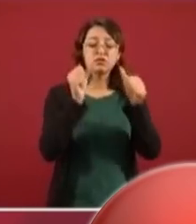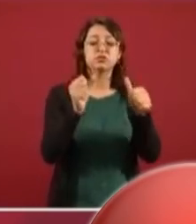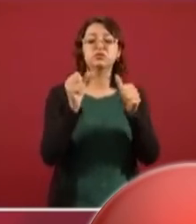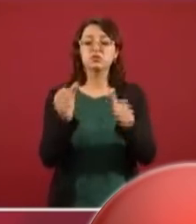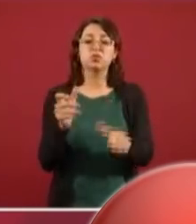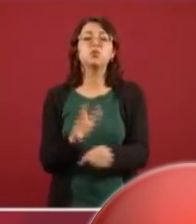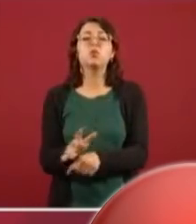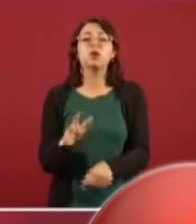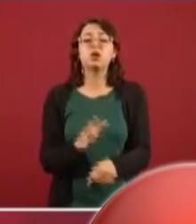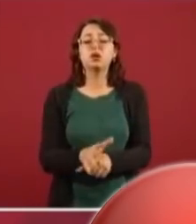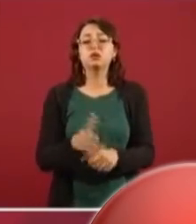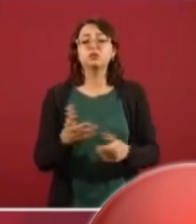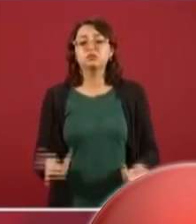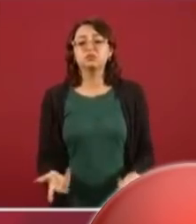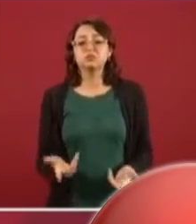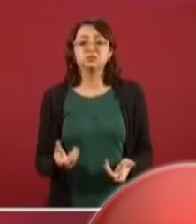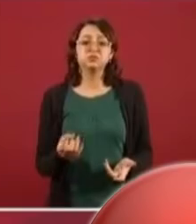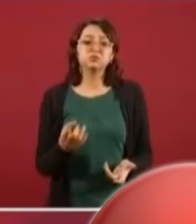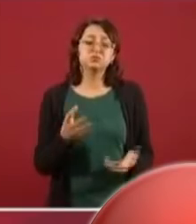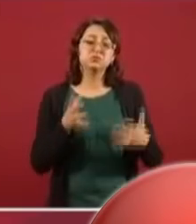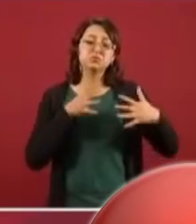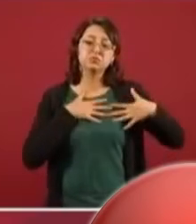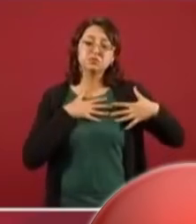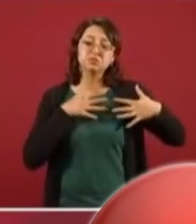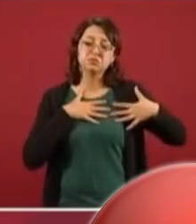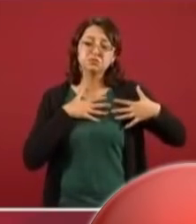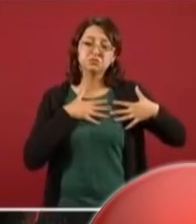clínicas del Teletón,